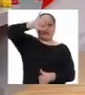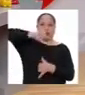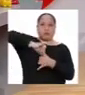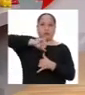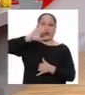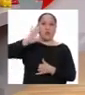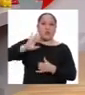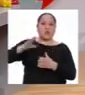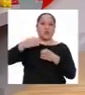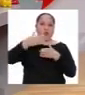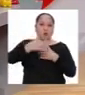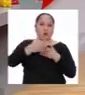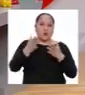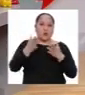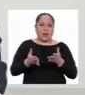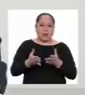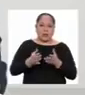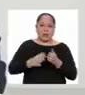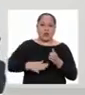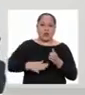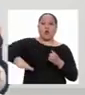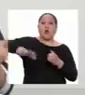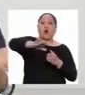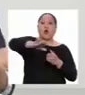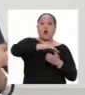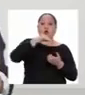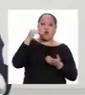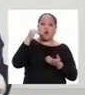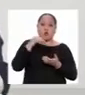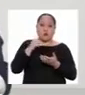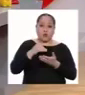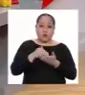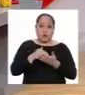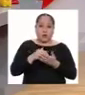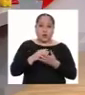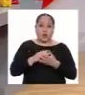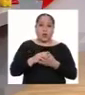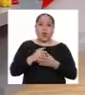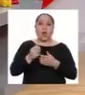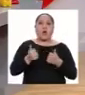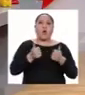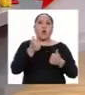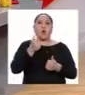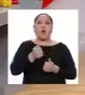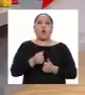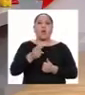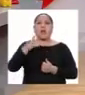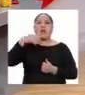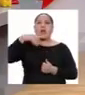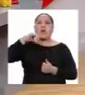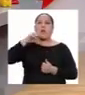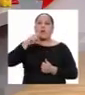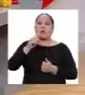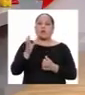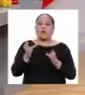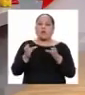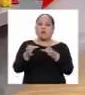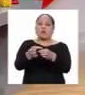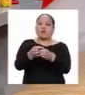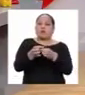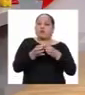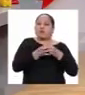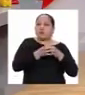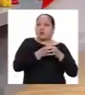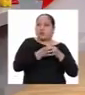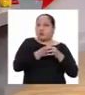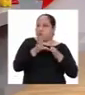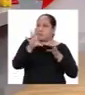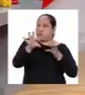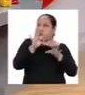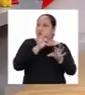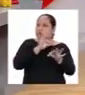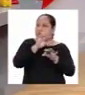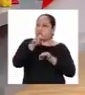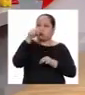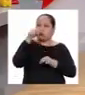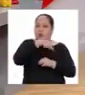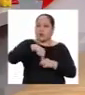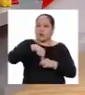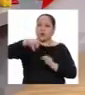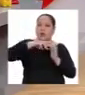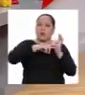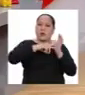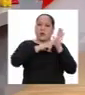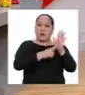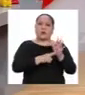población sería el total de estudiantes. ¿Y la muestra? Un número determinado de estudiantes seleccionados al azar, que representa a